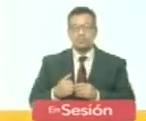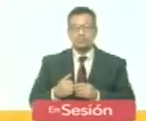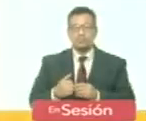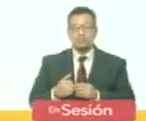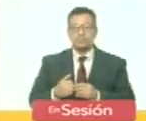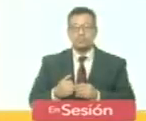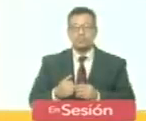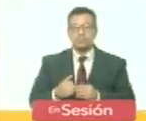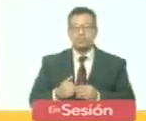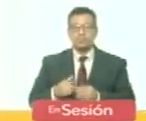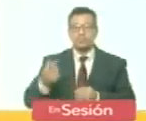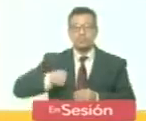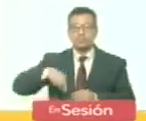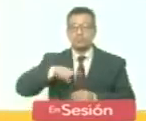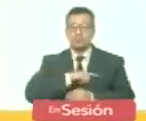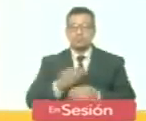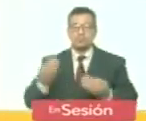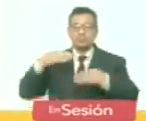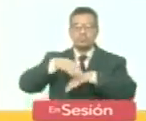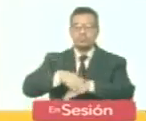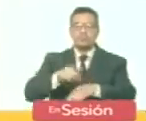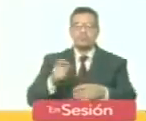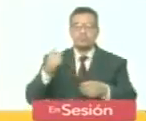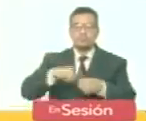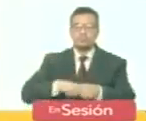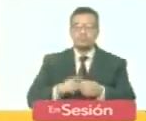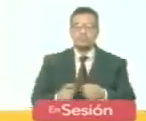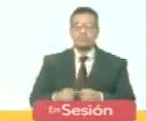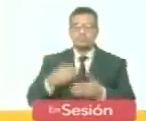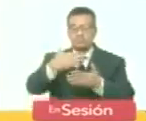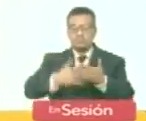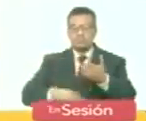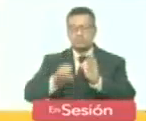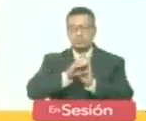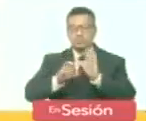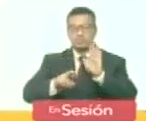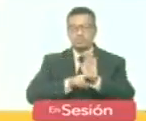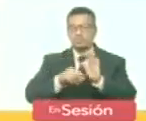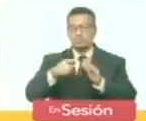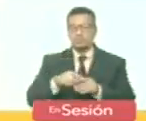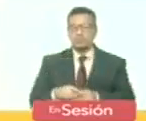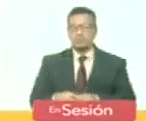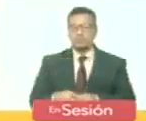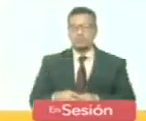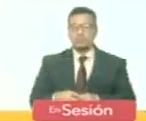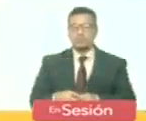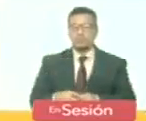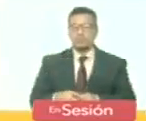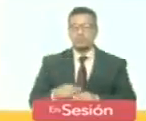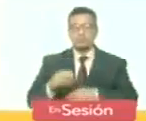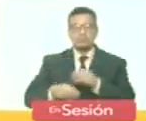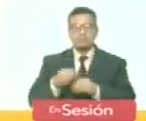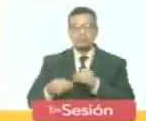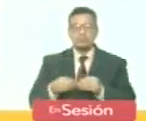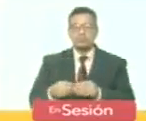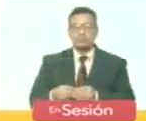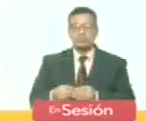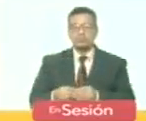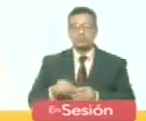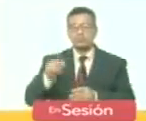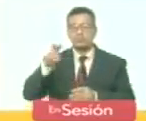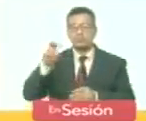de nuestra inclusión en el texto constitucional, pasa a ser la